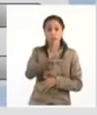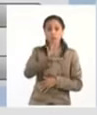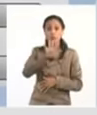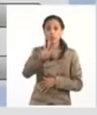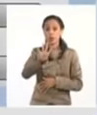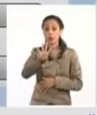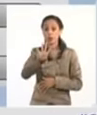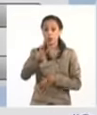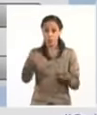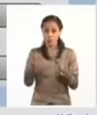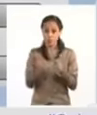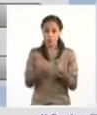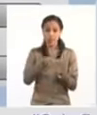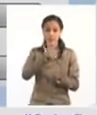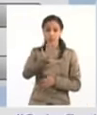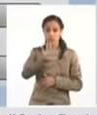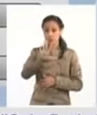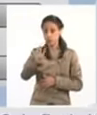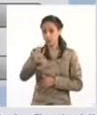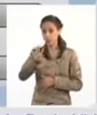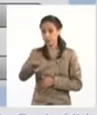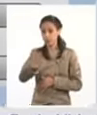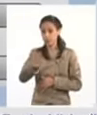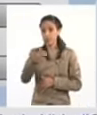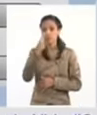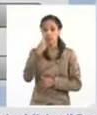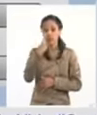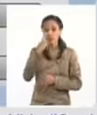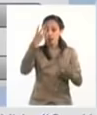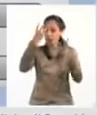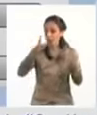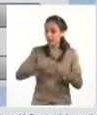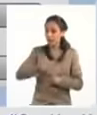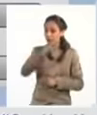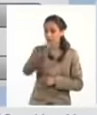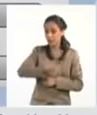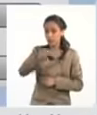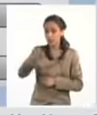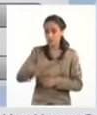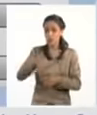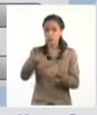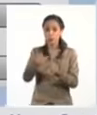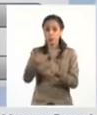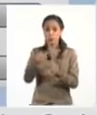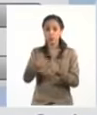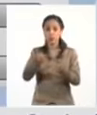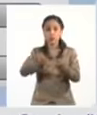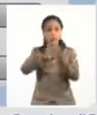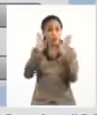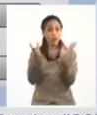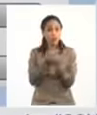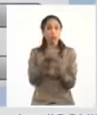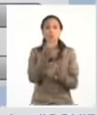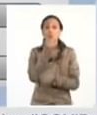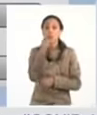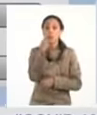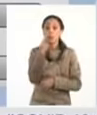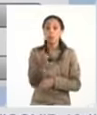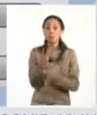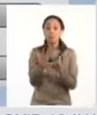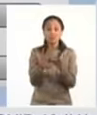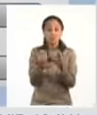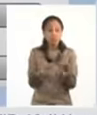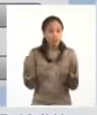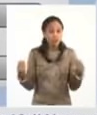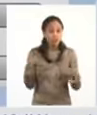504.853. Eso ha hecho que el número de casos activos en el mundo, ahí lo tienen, muy elevado,